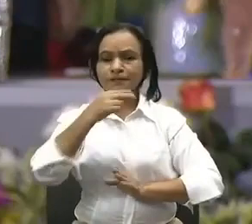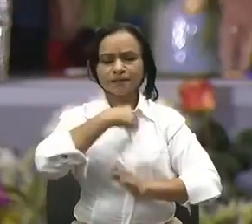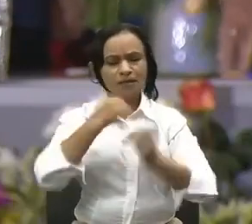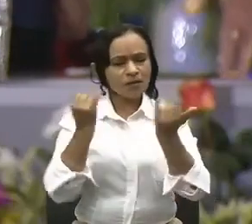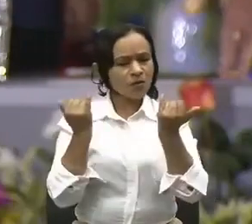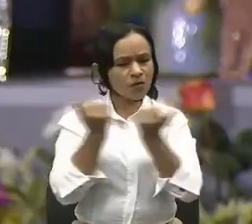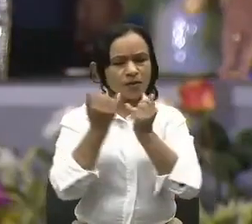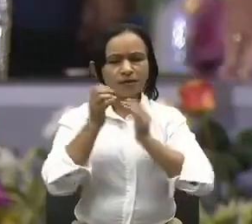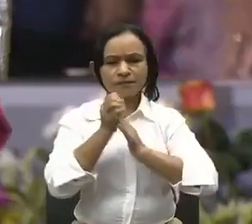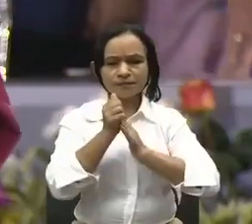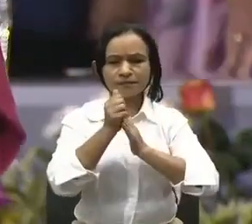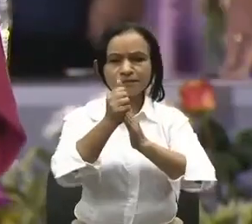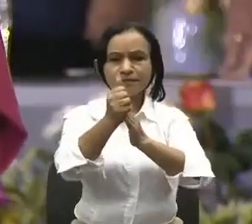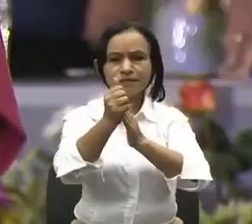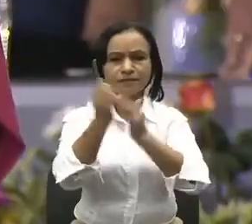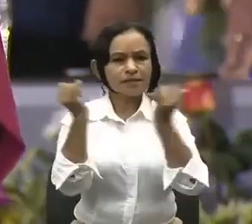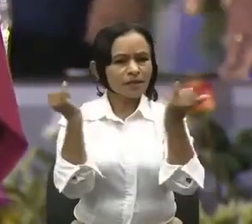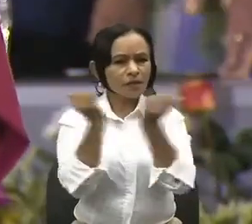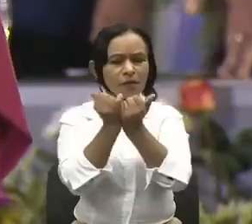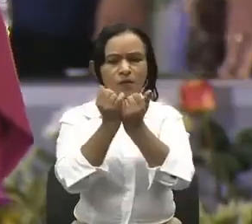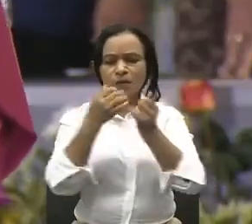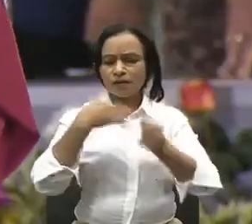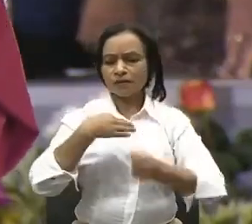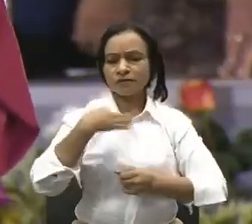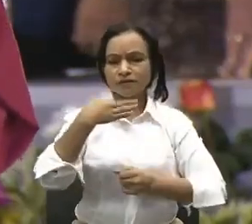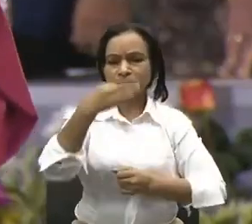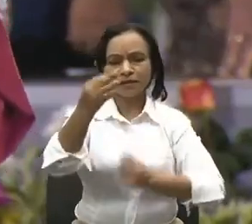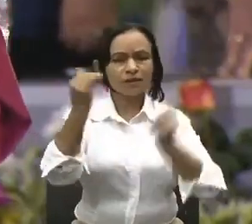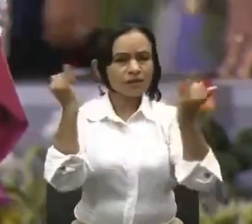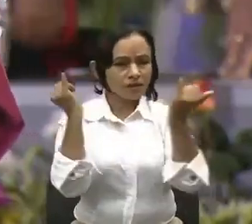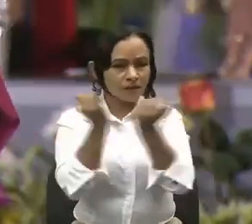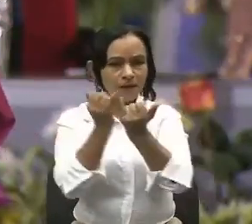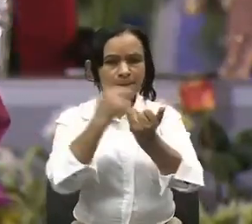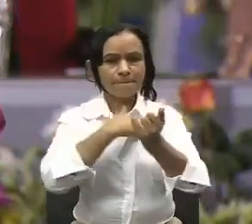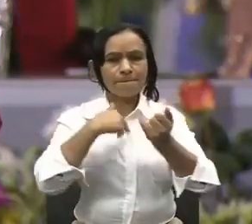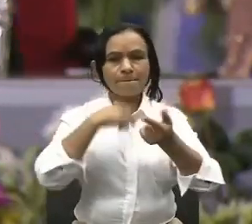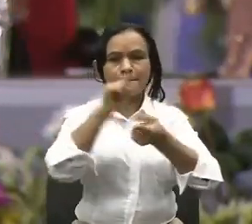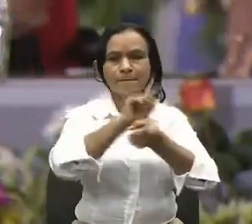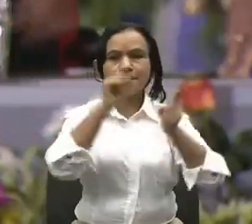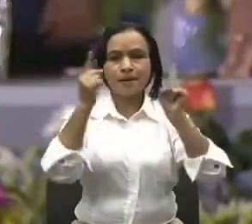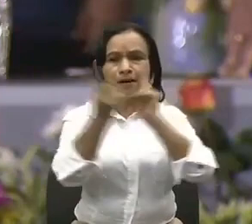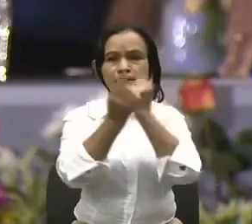camino, con el mismo destino, que es acabar con la pobreza.